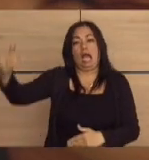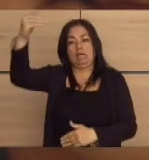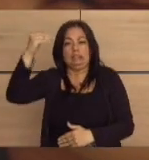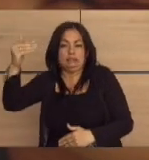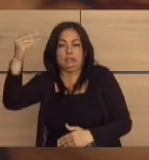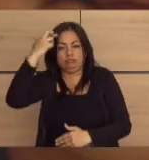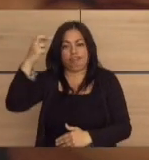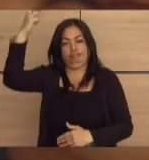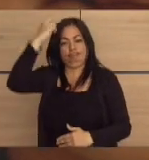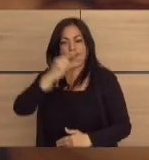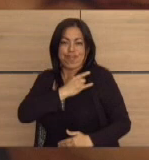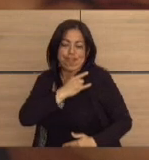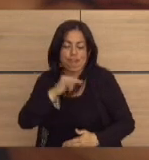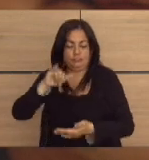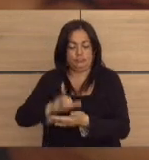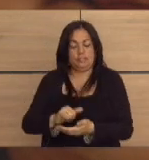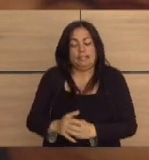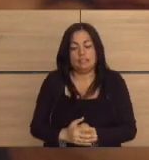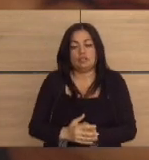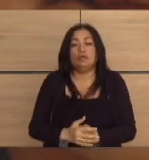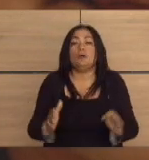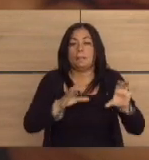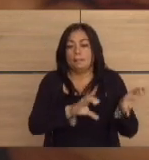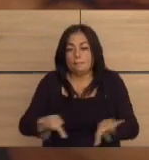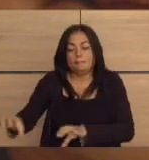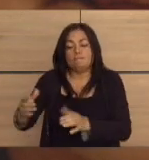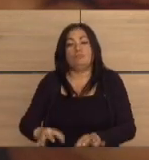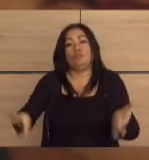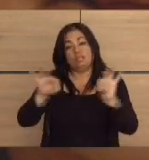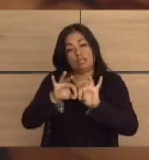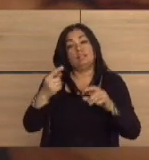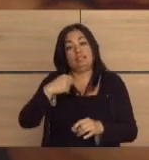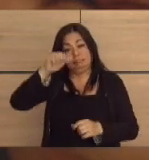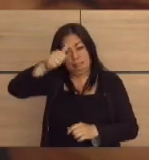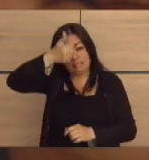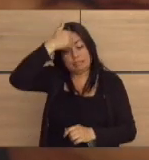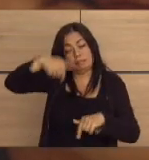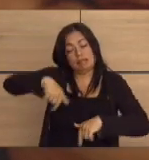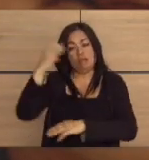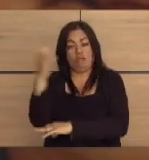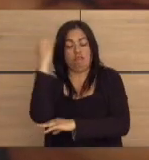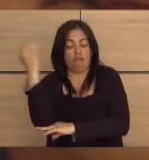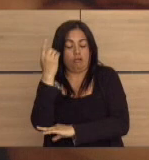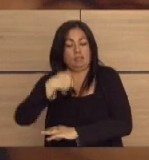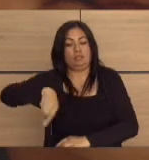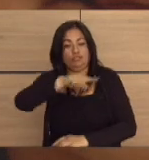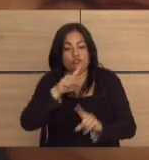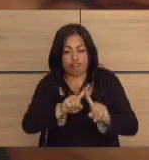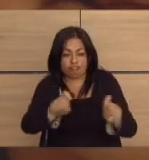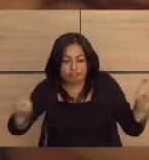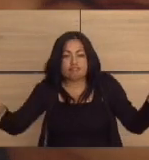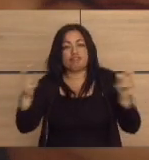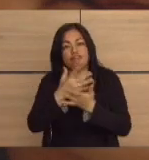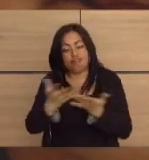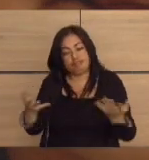estas competencias resulta de primer orden para el caso de una nación como la nuestra. Somos una nación pluriétnica y diversa. Al